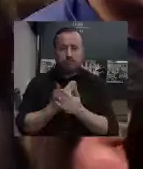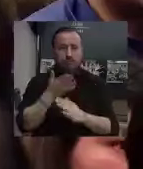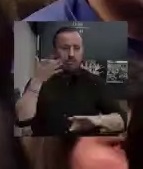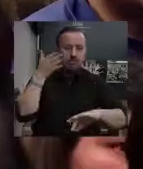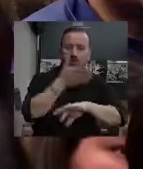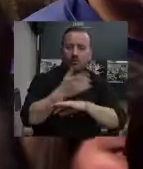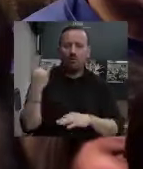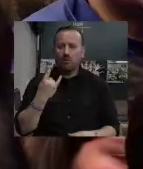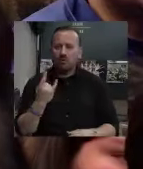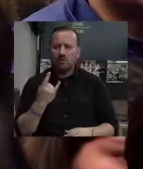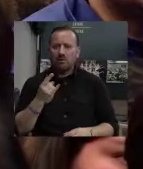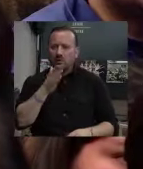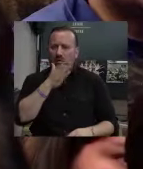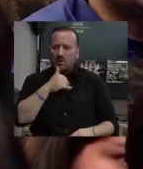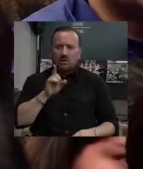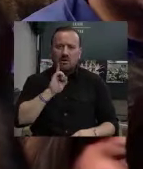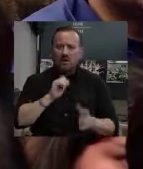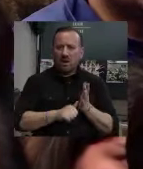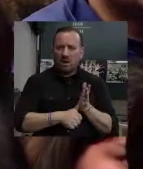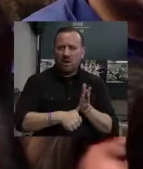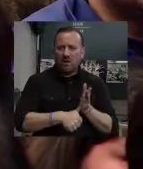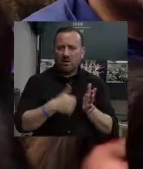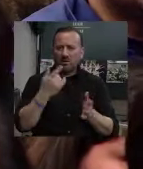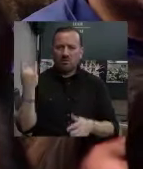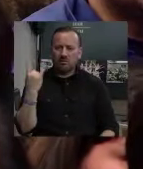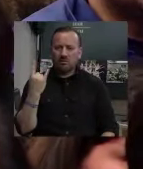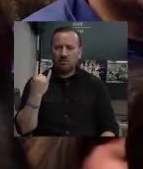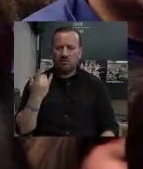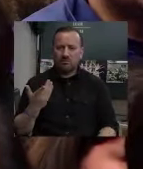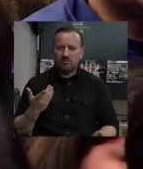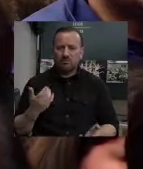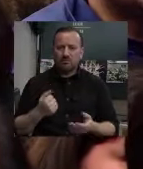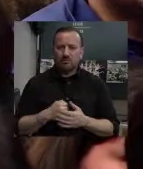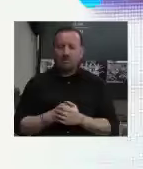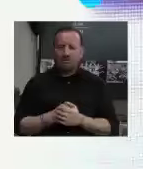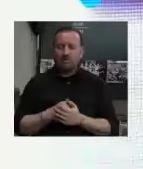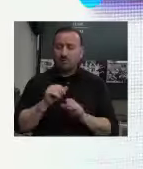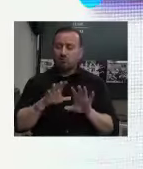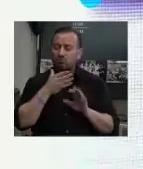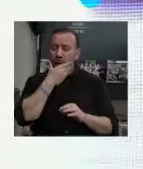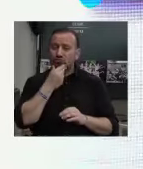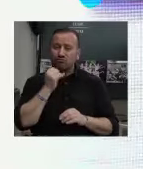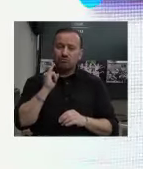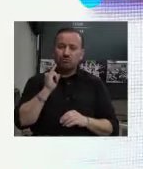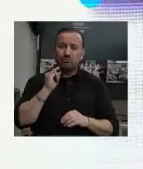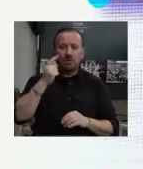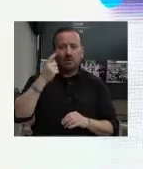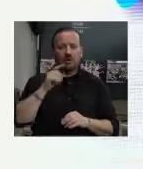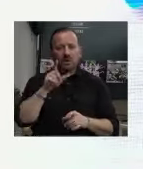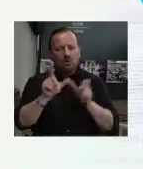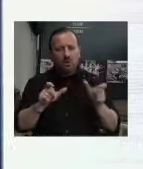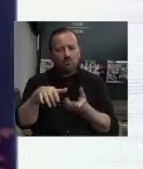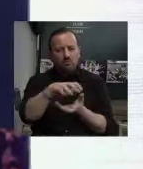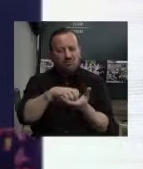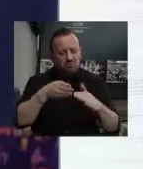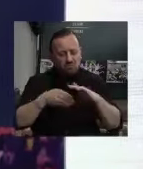universidad sin tener el carnet de la universidad eso fue un logro muy lindo la la gente de la ciudad entraba